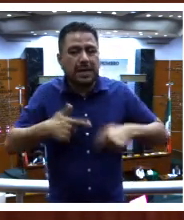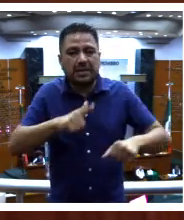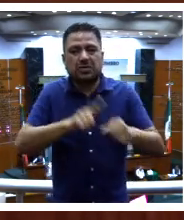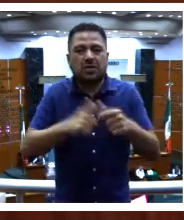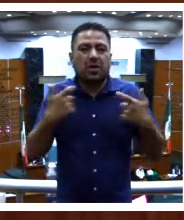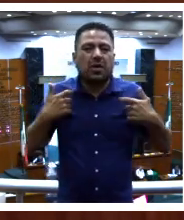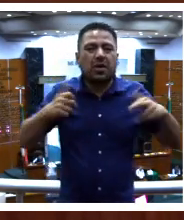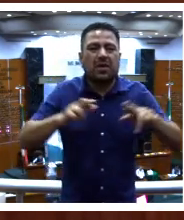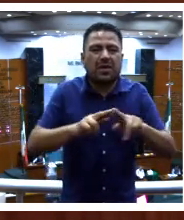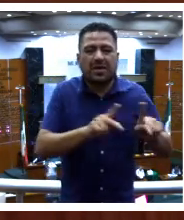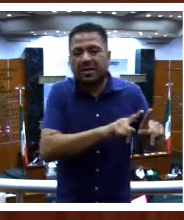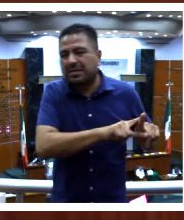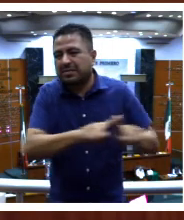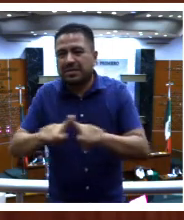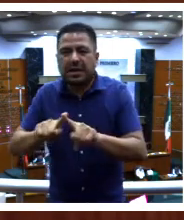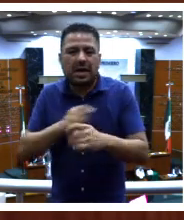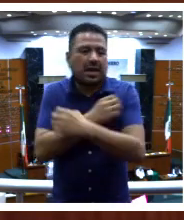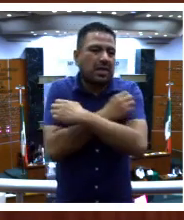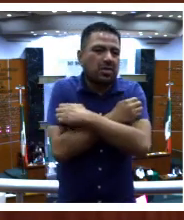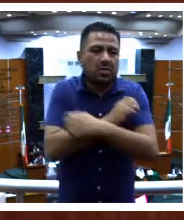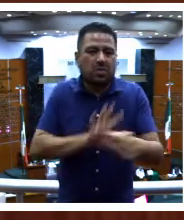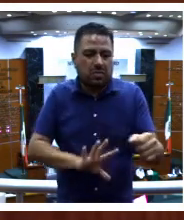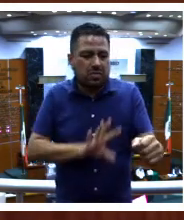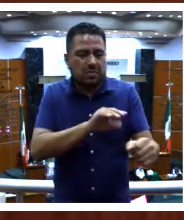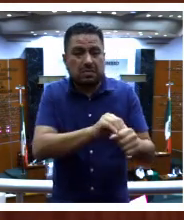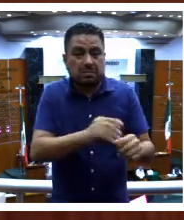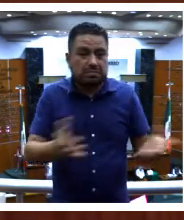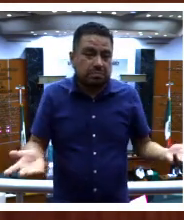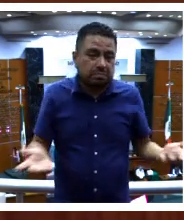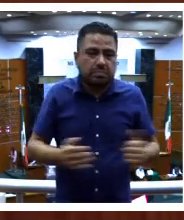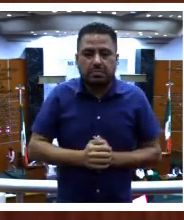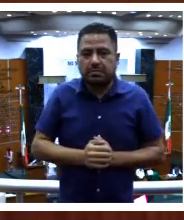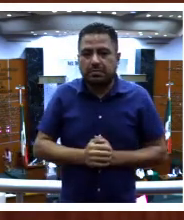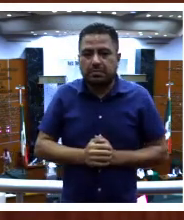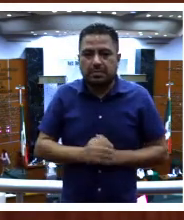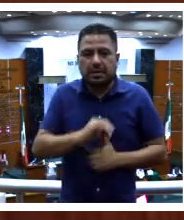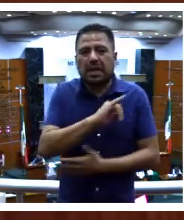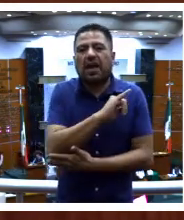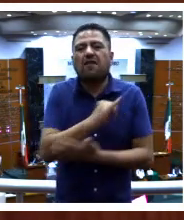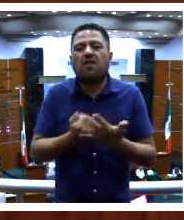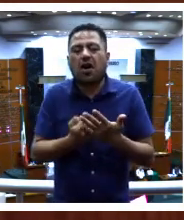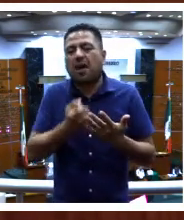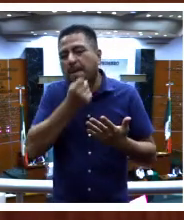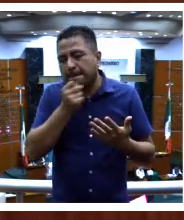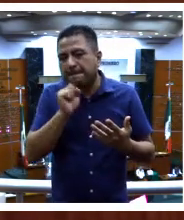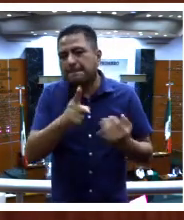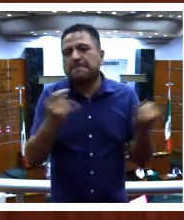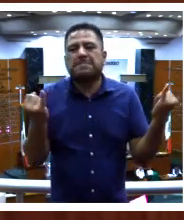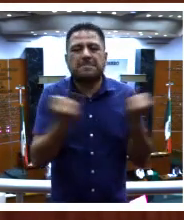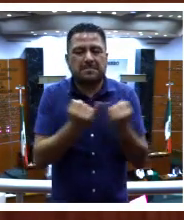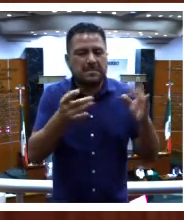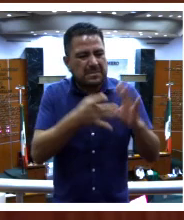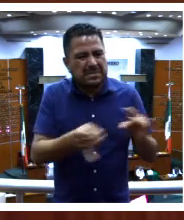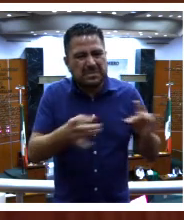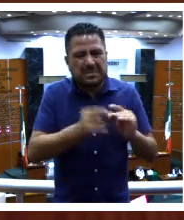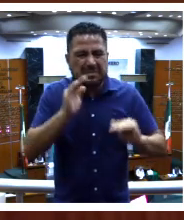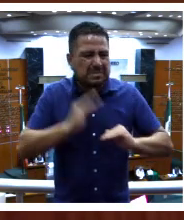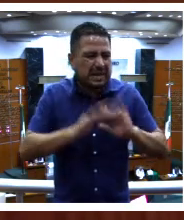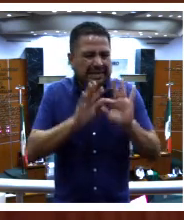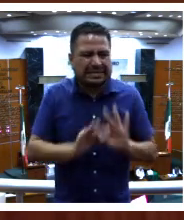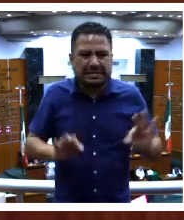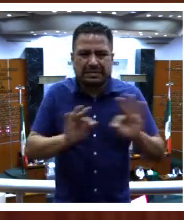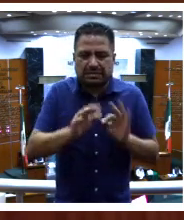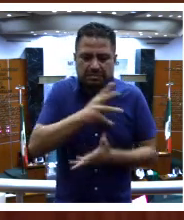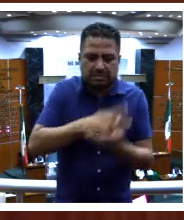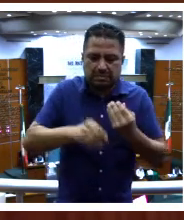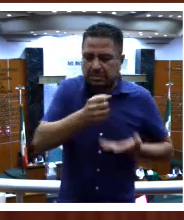personal docente en educación inclusiva? En el informe también se destaca una notable inversión